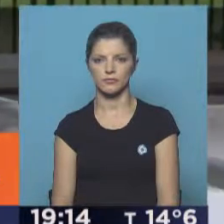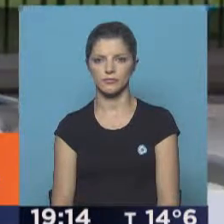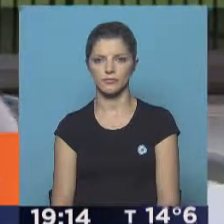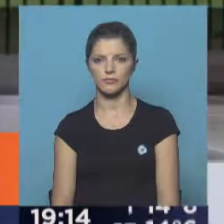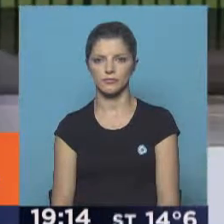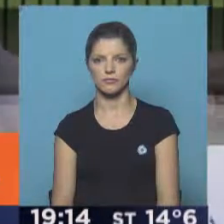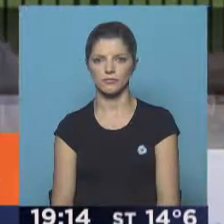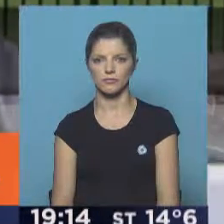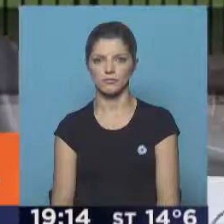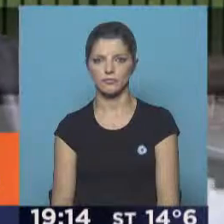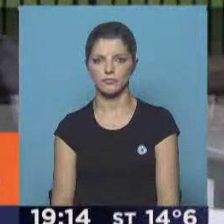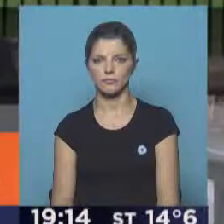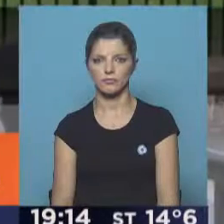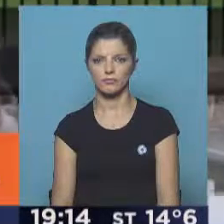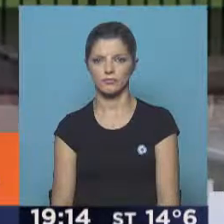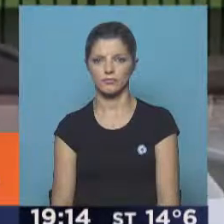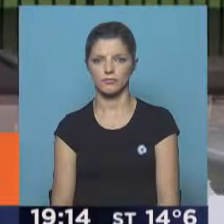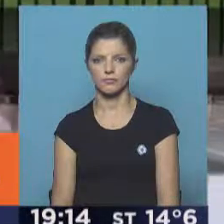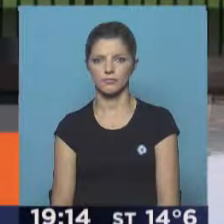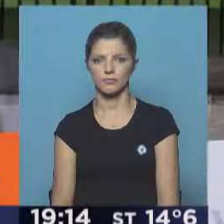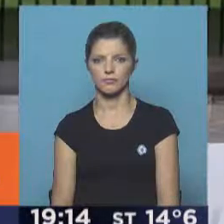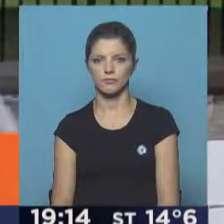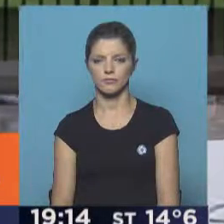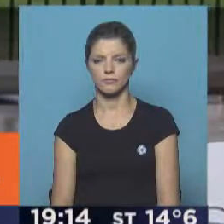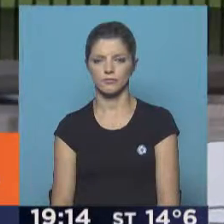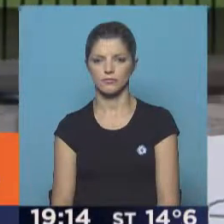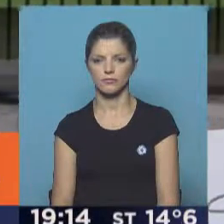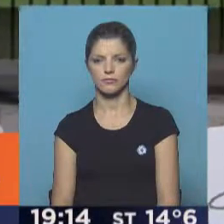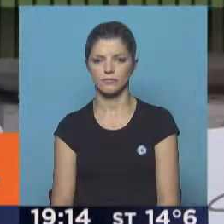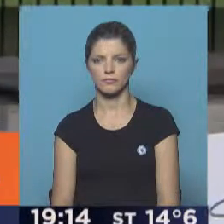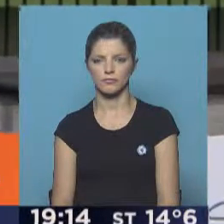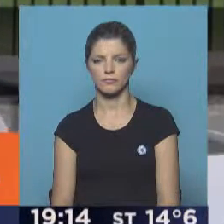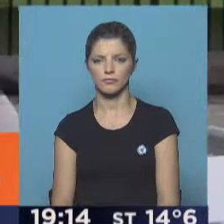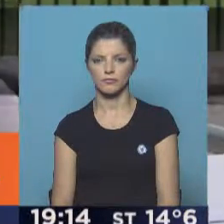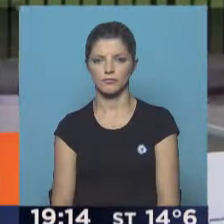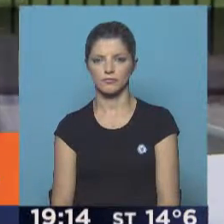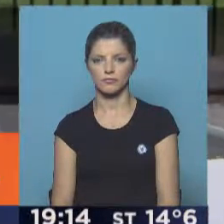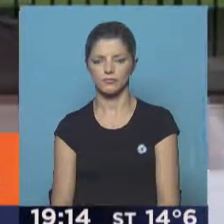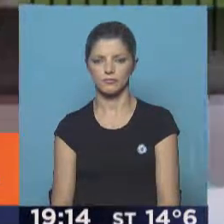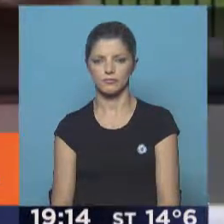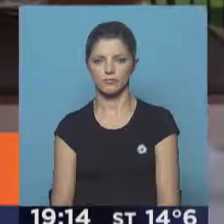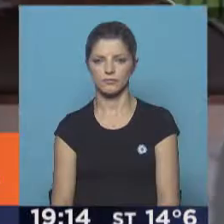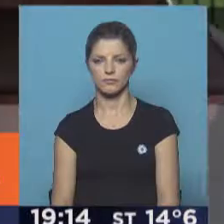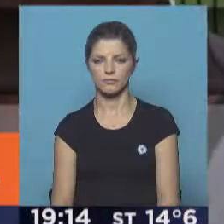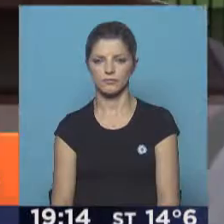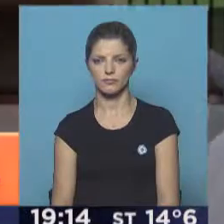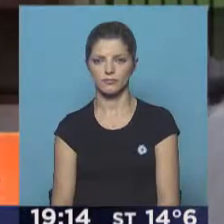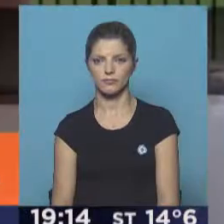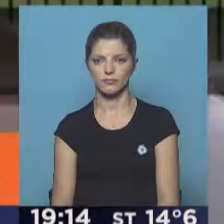little bit. In the year 2016, I've got to be in Washington, D.C. in